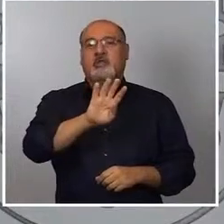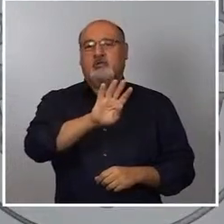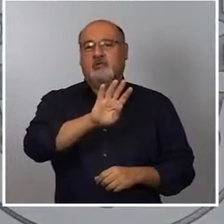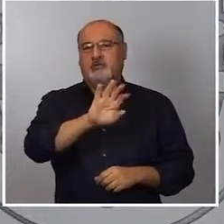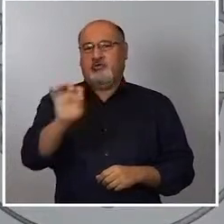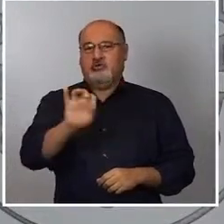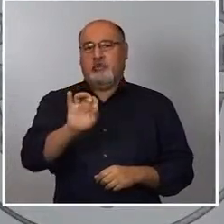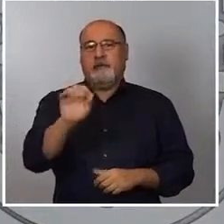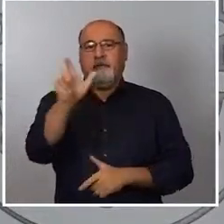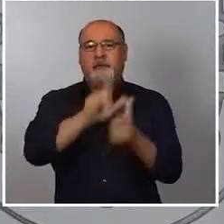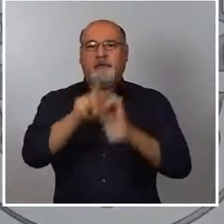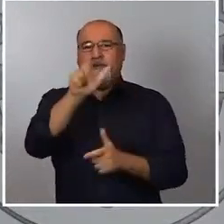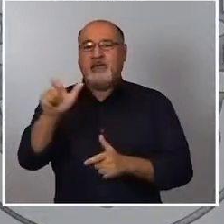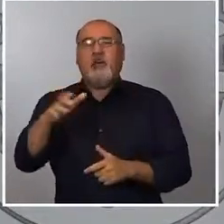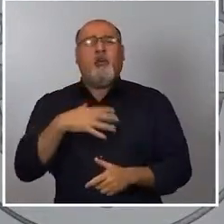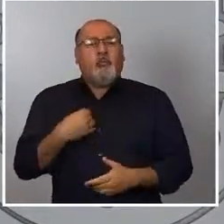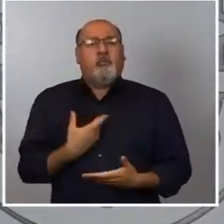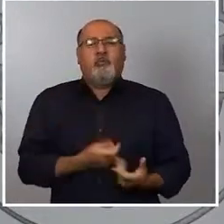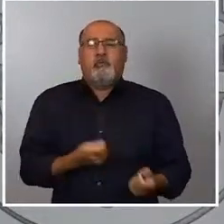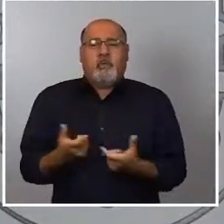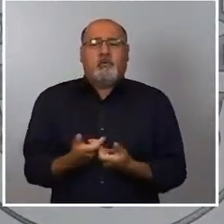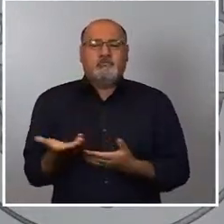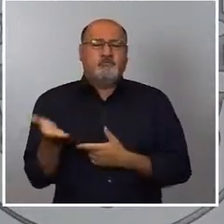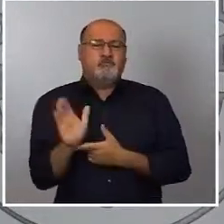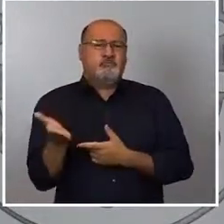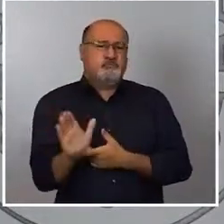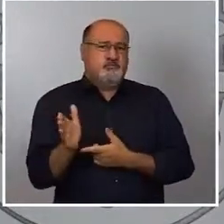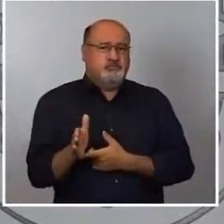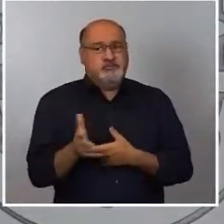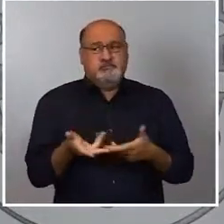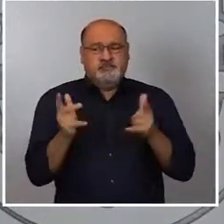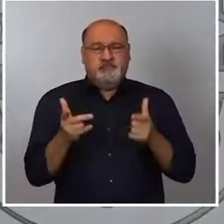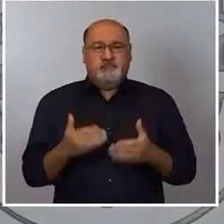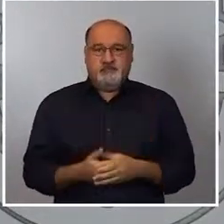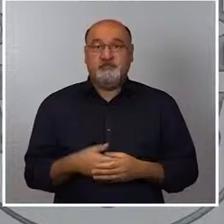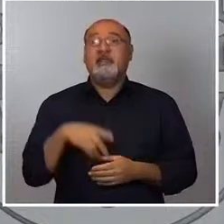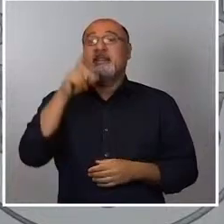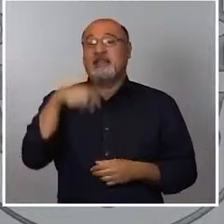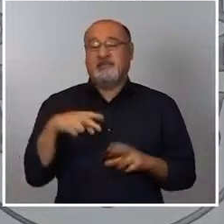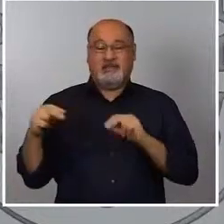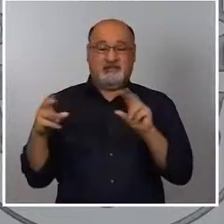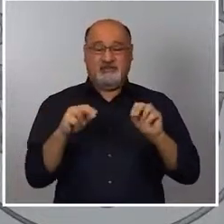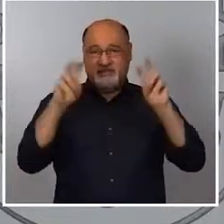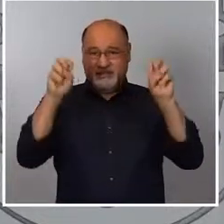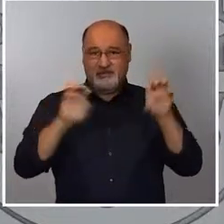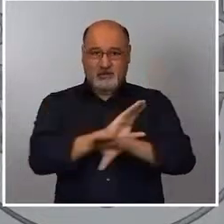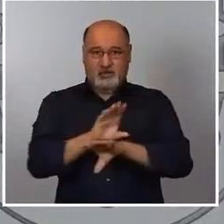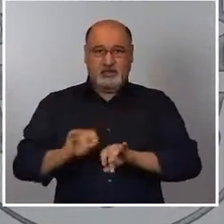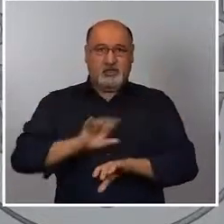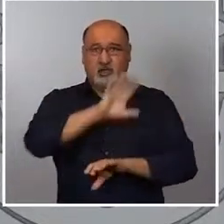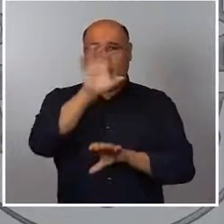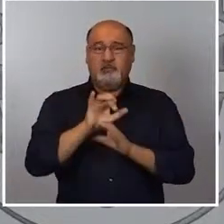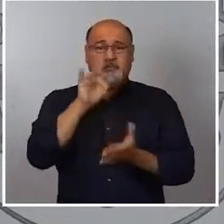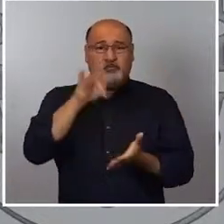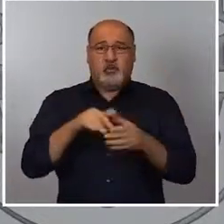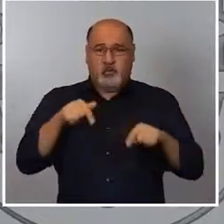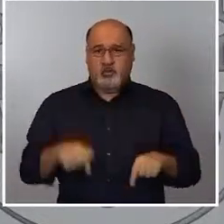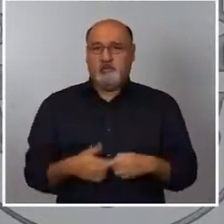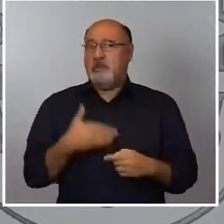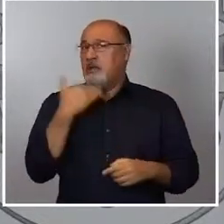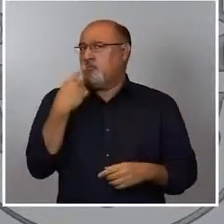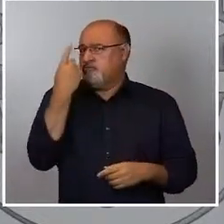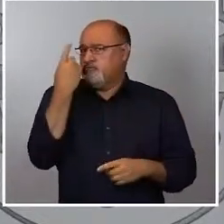nido podido beneficiarse de esta vía también hemos abordado en el día de hoy en el consejo interterritorial algo que nos parece